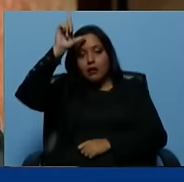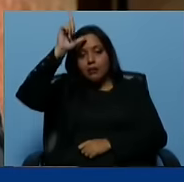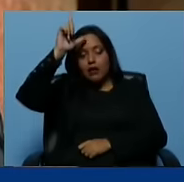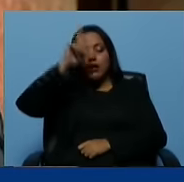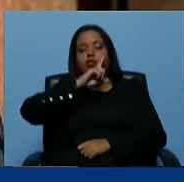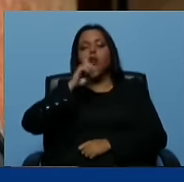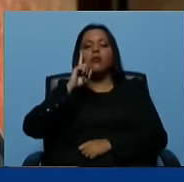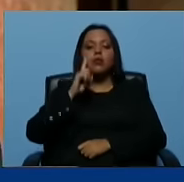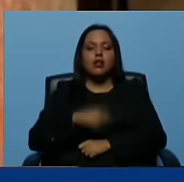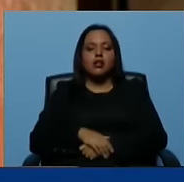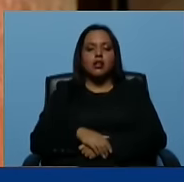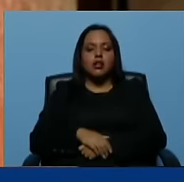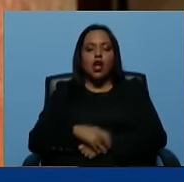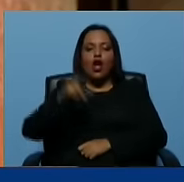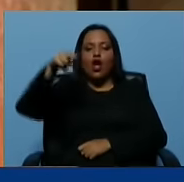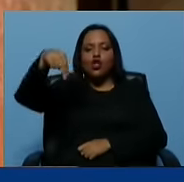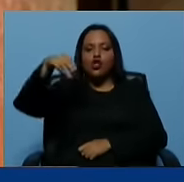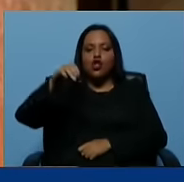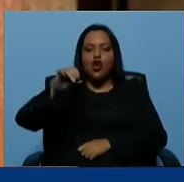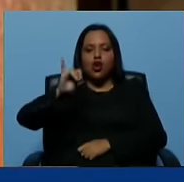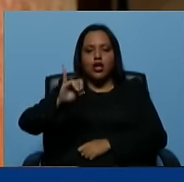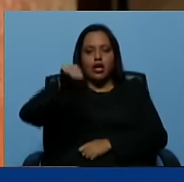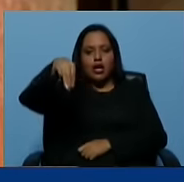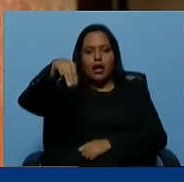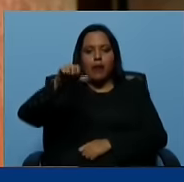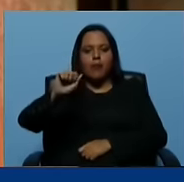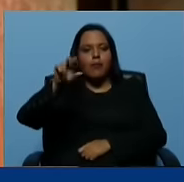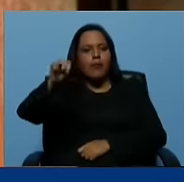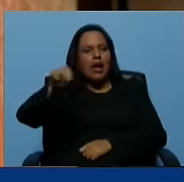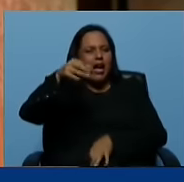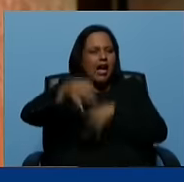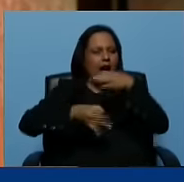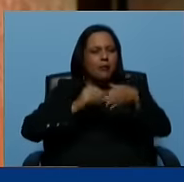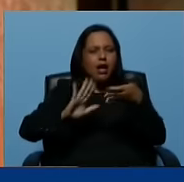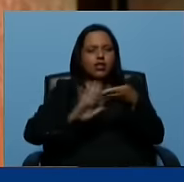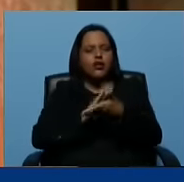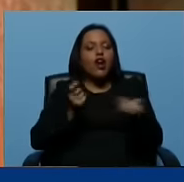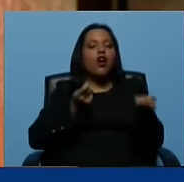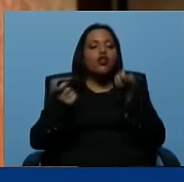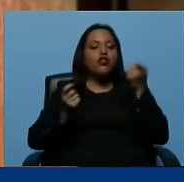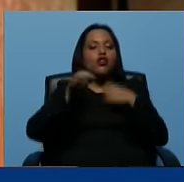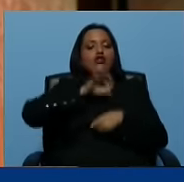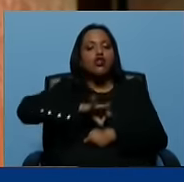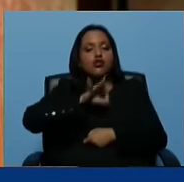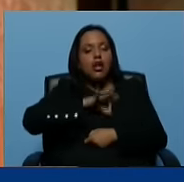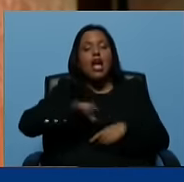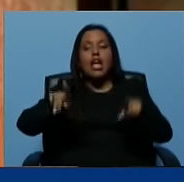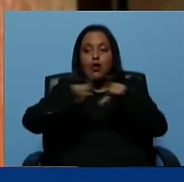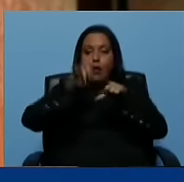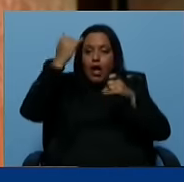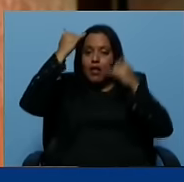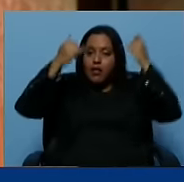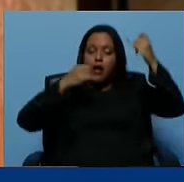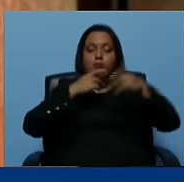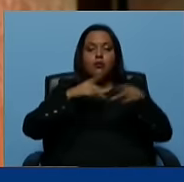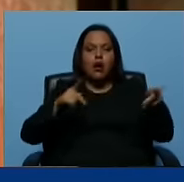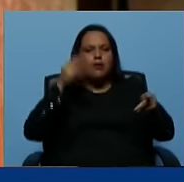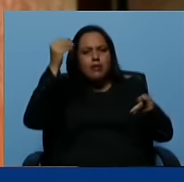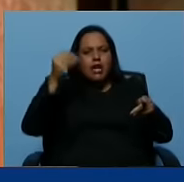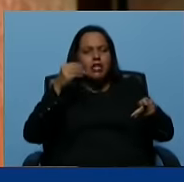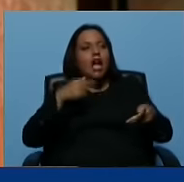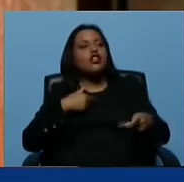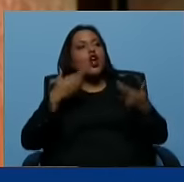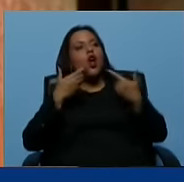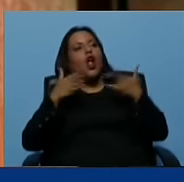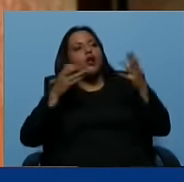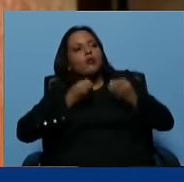Nele Neumann, que hablaba de la opinión pública como control social. Es decir, la gente cree que eso es opinión pública,